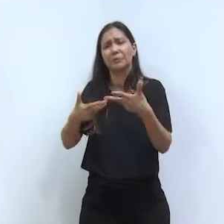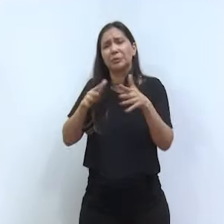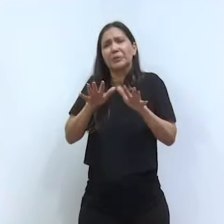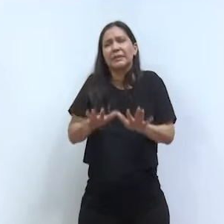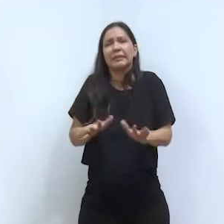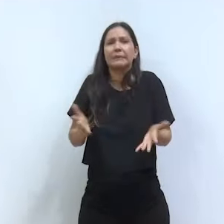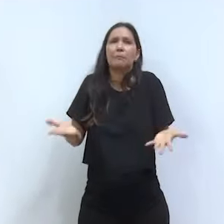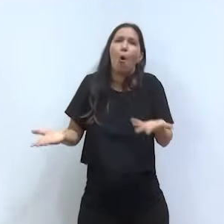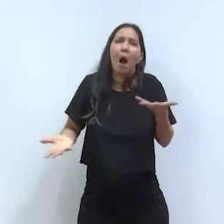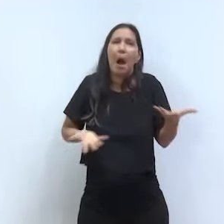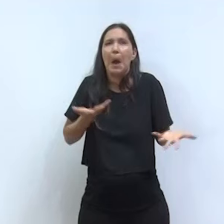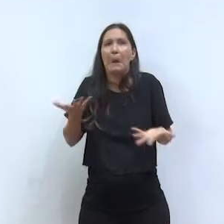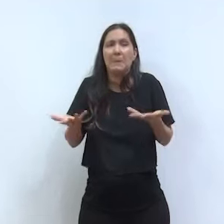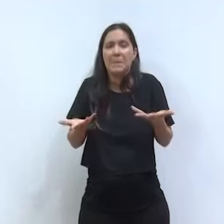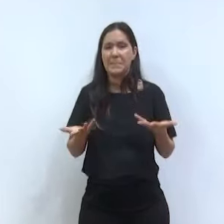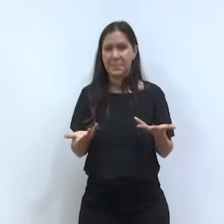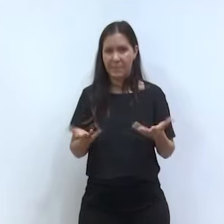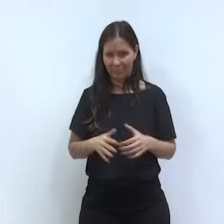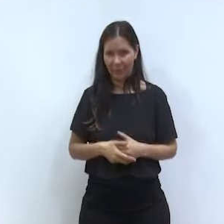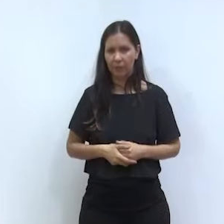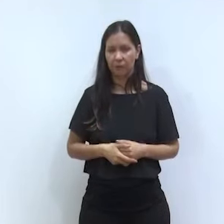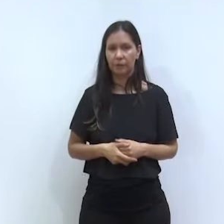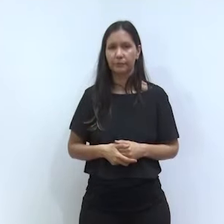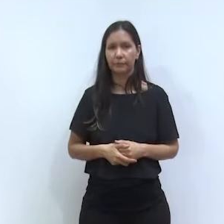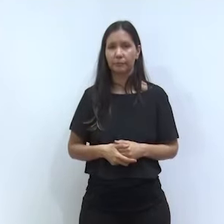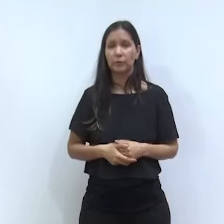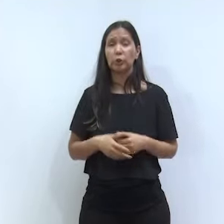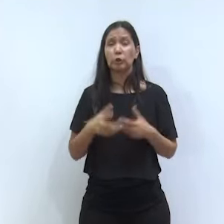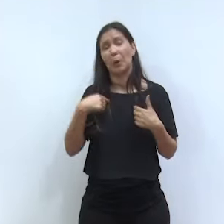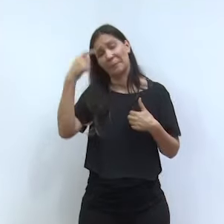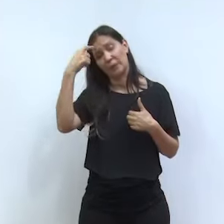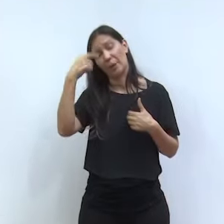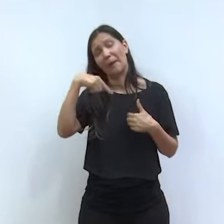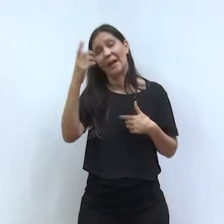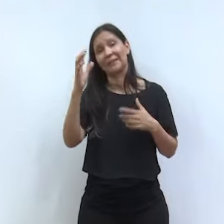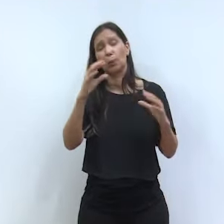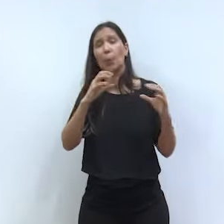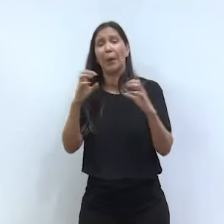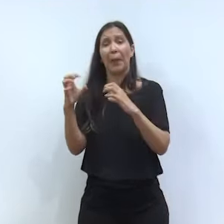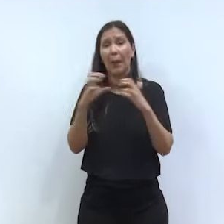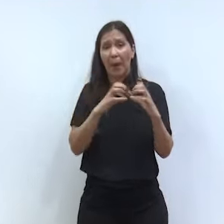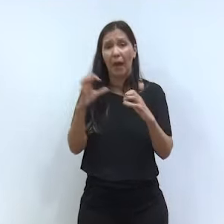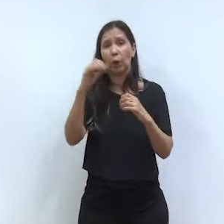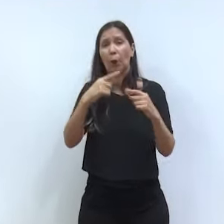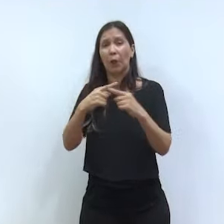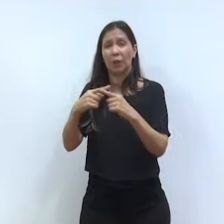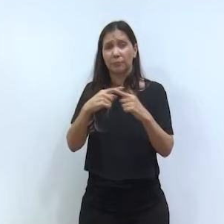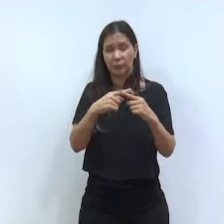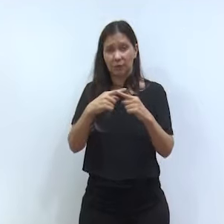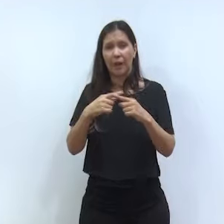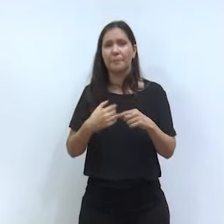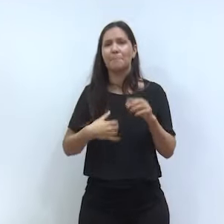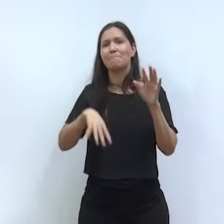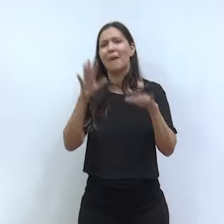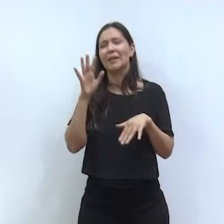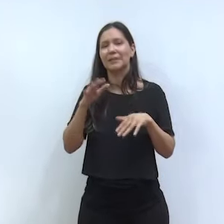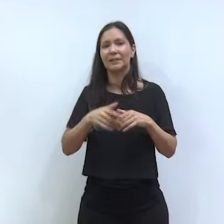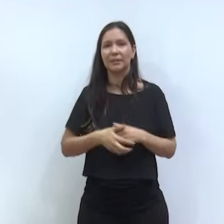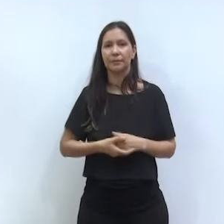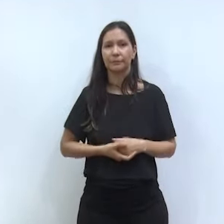que para dar cualquier debate cualquier cualquier disputa sobre todo si pensamos que